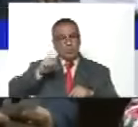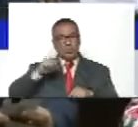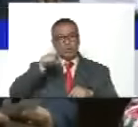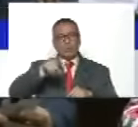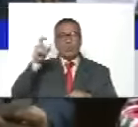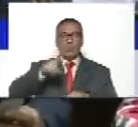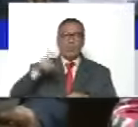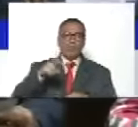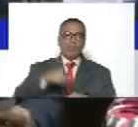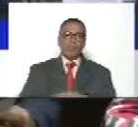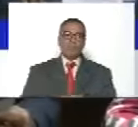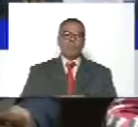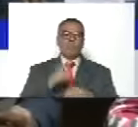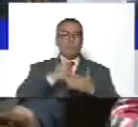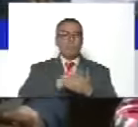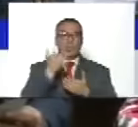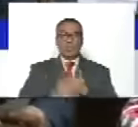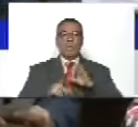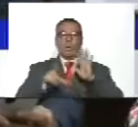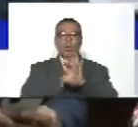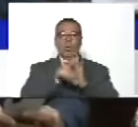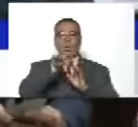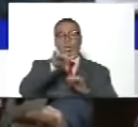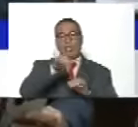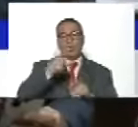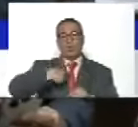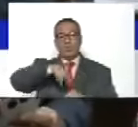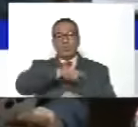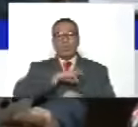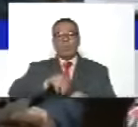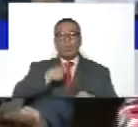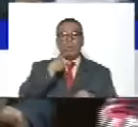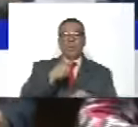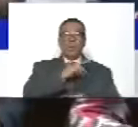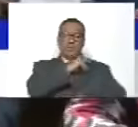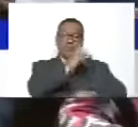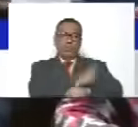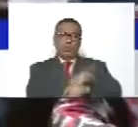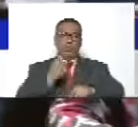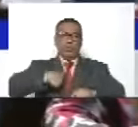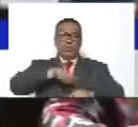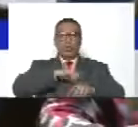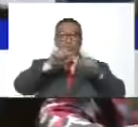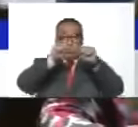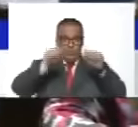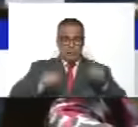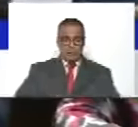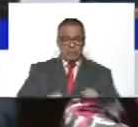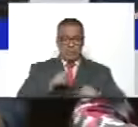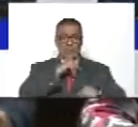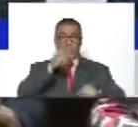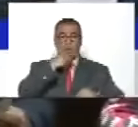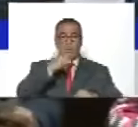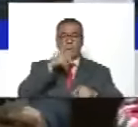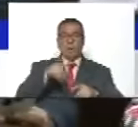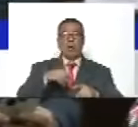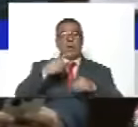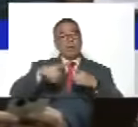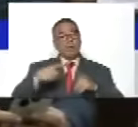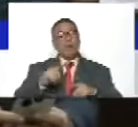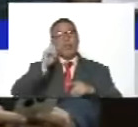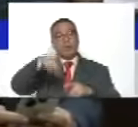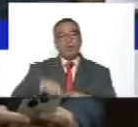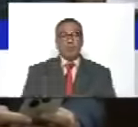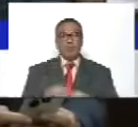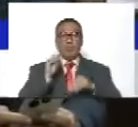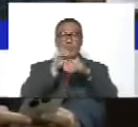es necesaria un proyecto de ley como esta para nosotros poder decir y fortalecer nuestro sistema político y democrático. Pero también,